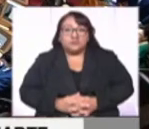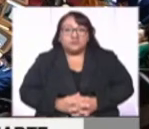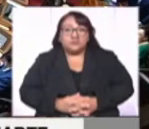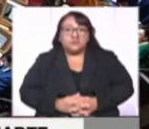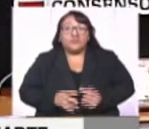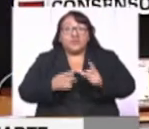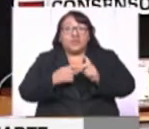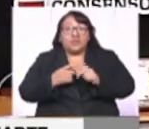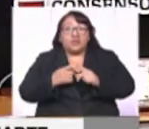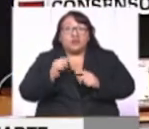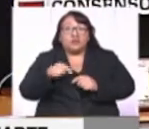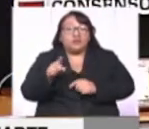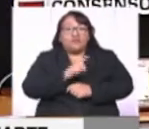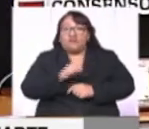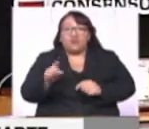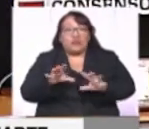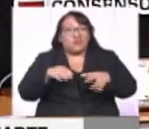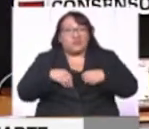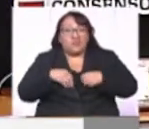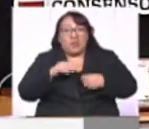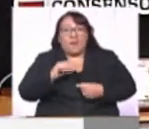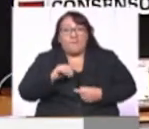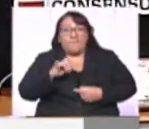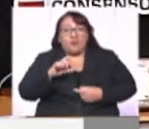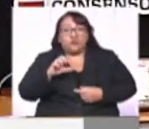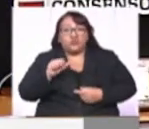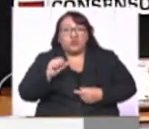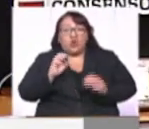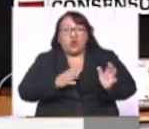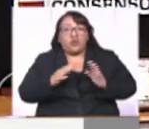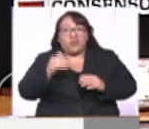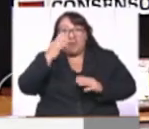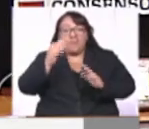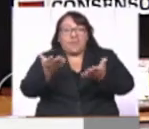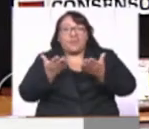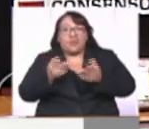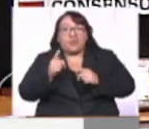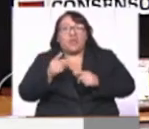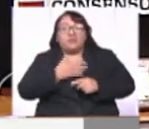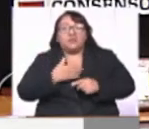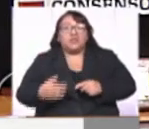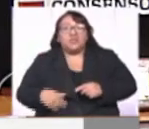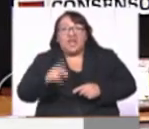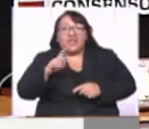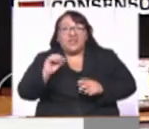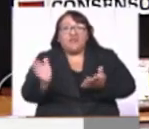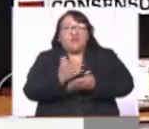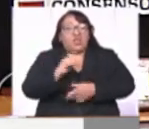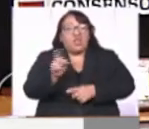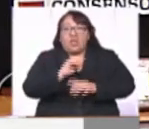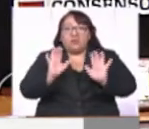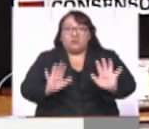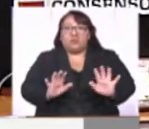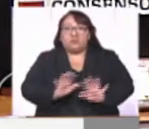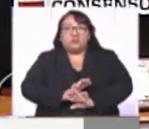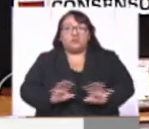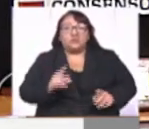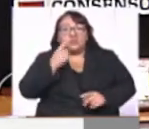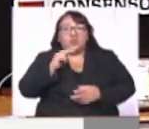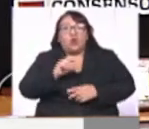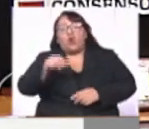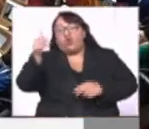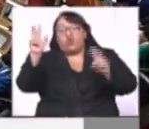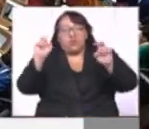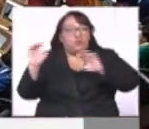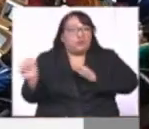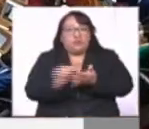En consecuencia, no ha sido admitida la moción de orden del día del pedido de vacancia de la Presidenta de la República. Señor relator, siguiente tema.